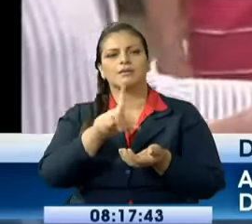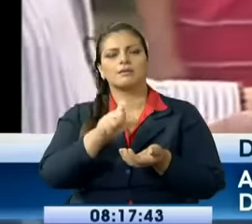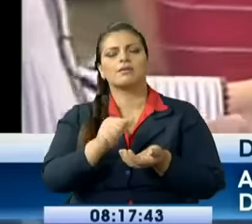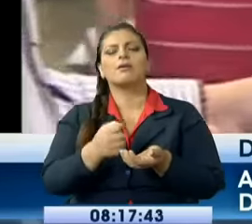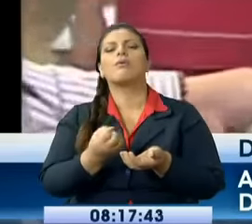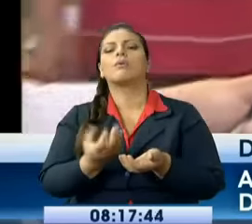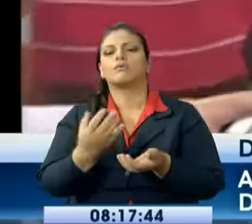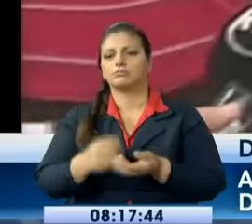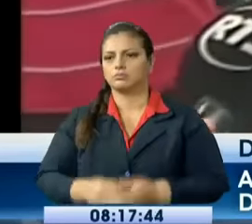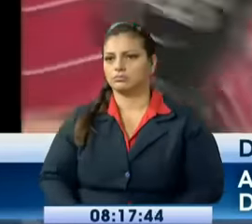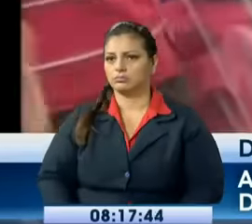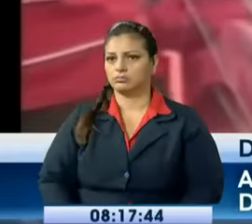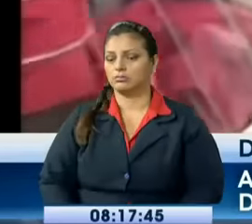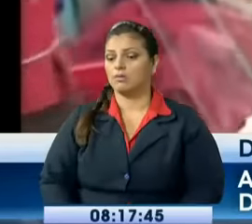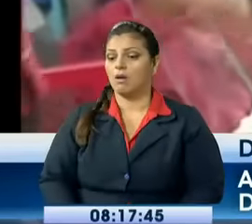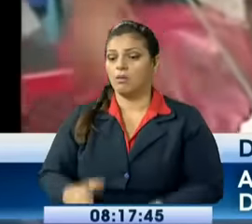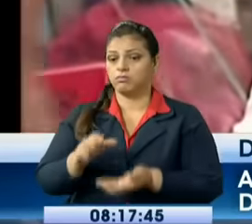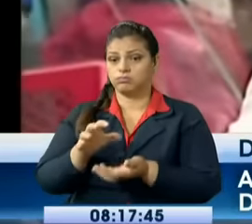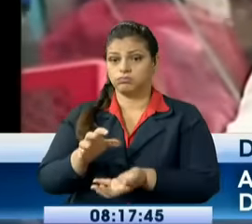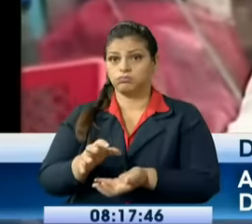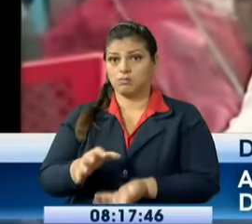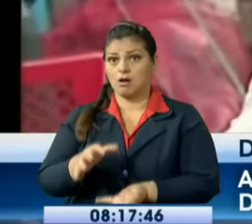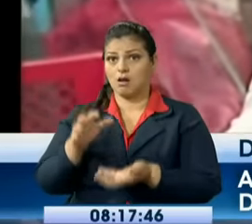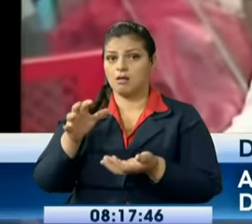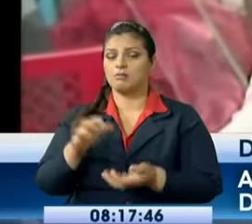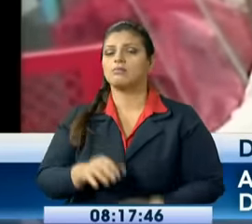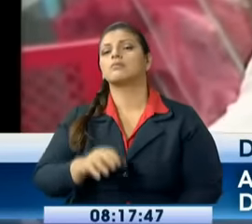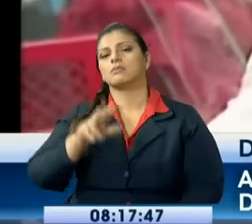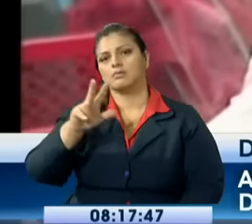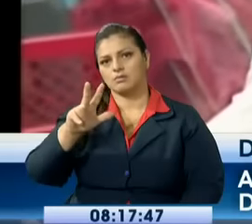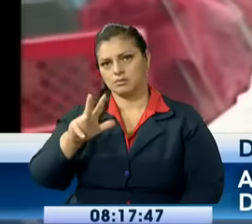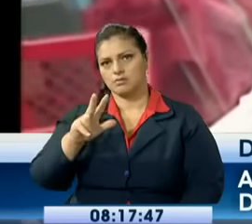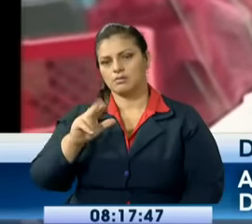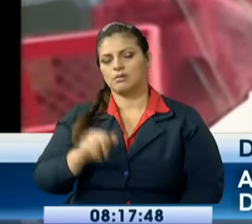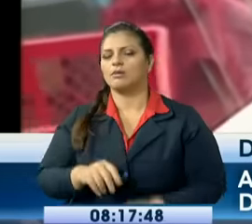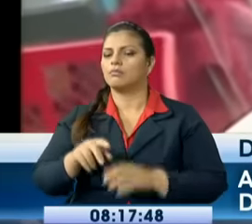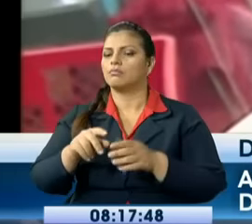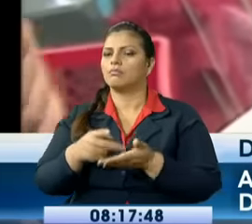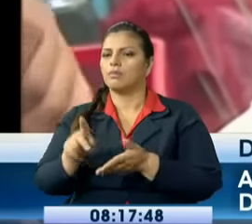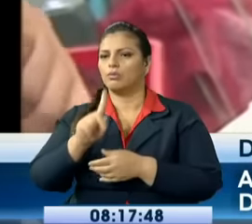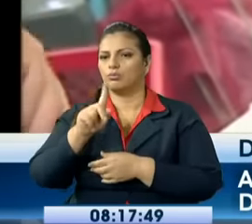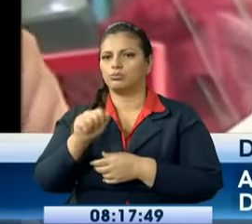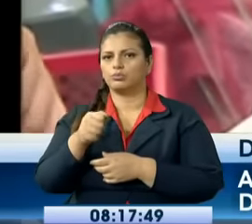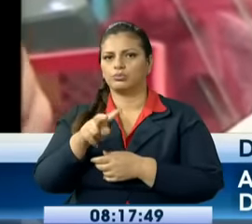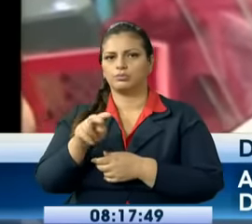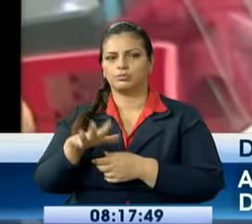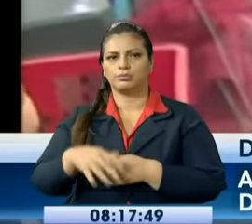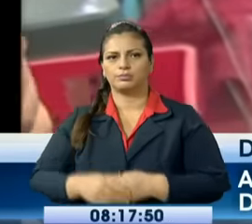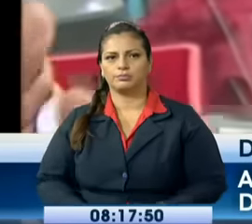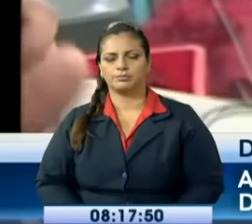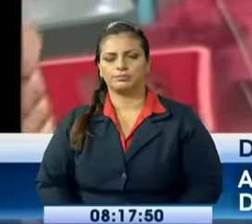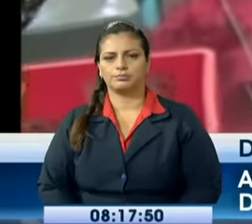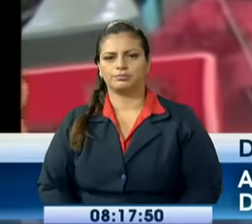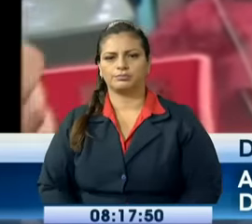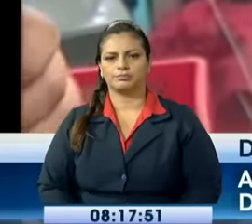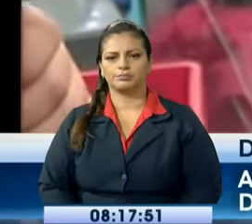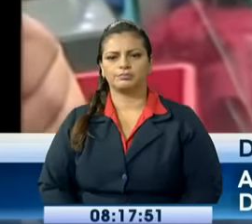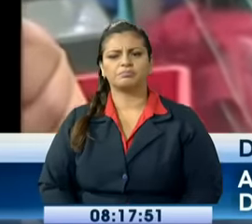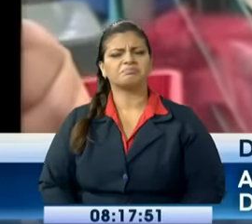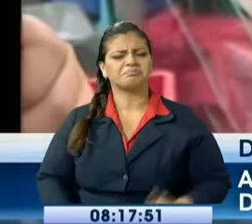grande. Oiga, está muy bien a eso. Oiga, pero sin embargo la gente todavía dice que, por ejemplo, que hay ciertos productos que, no digo que